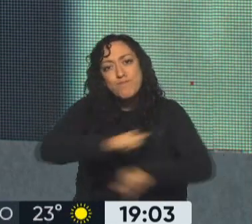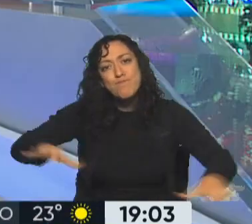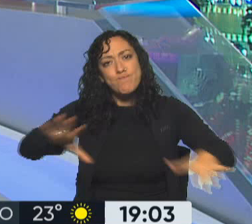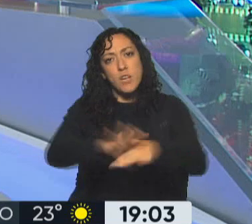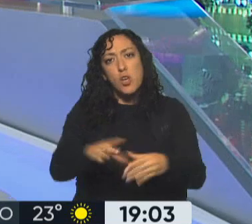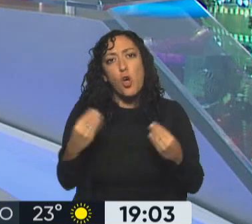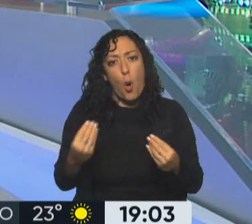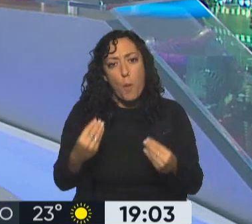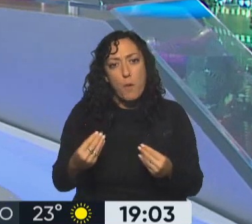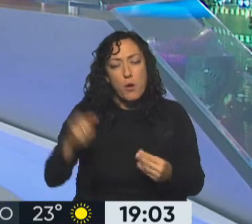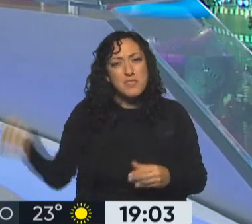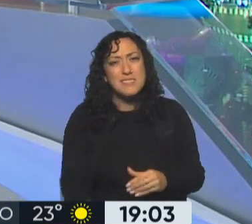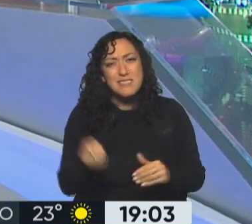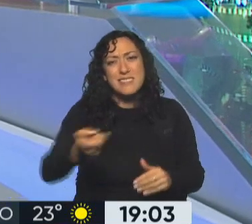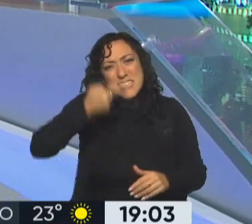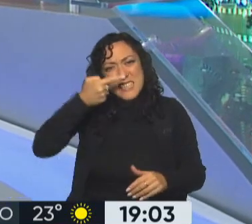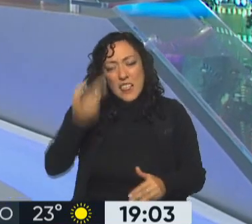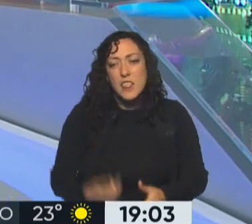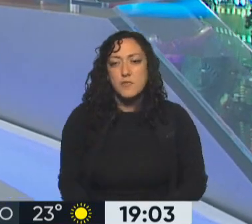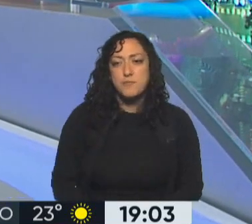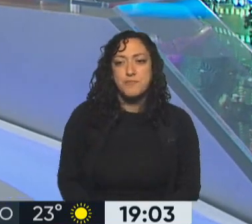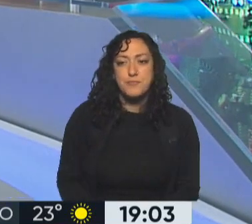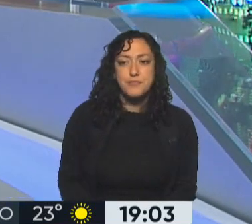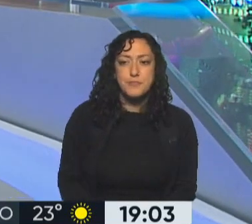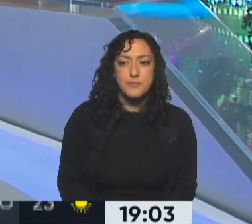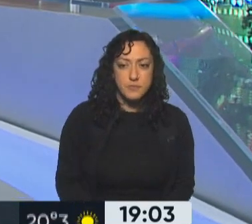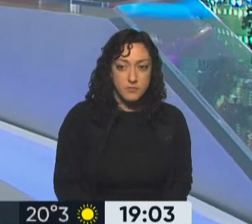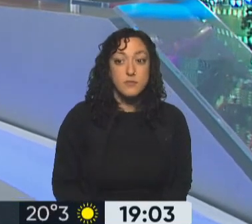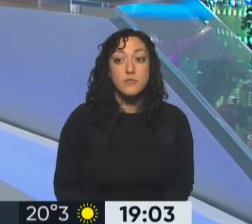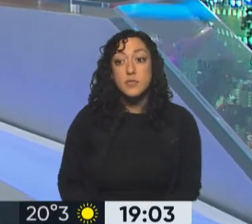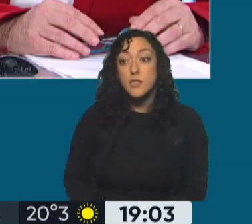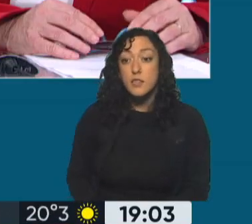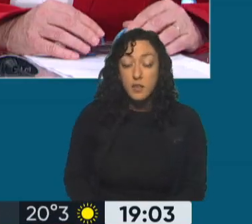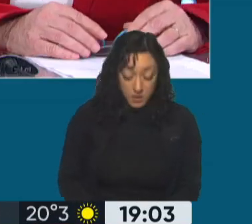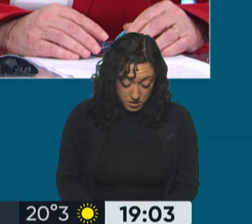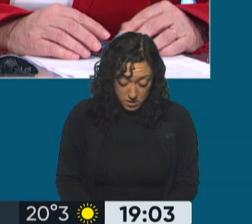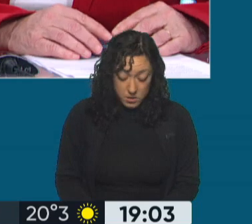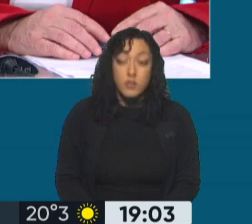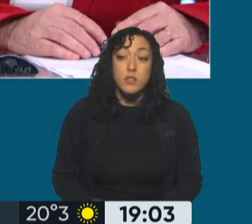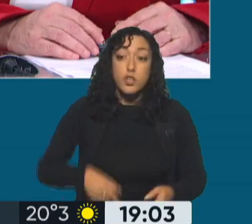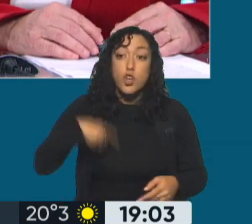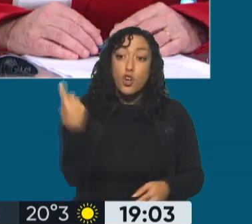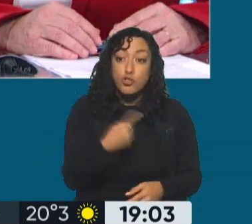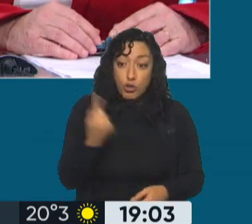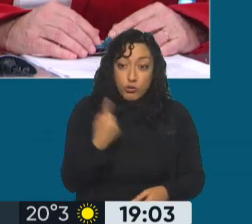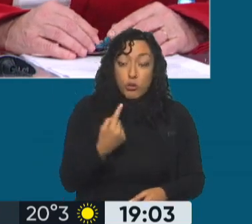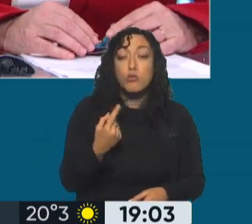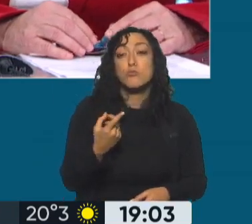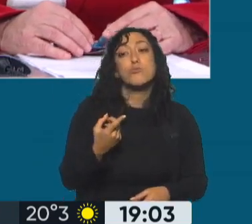comunicar. Bueno, sin ir Me más parece lejos, súper interesante, ¿no? Sin ir más lejos, nosotros hacemos una recorrida